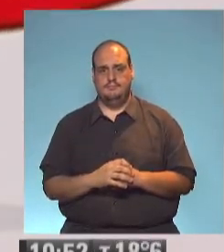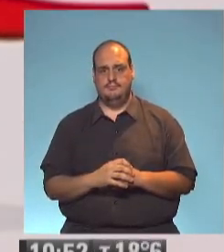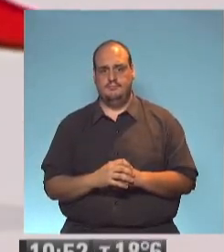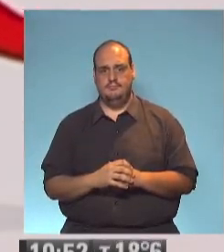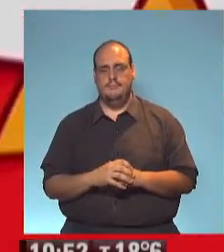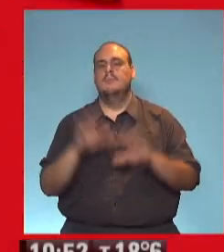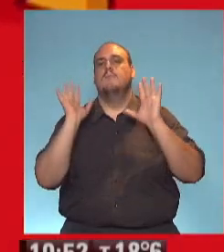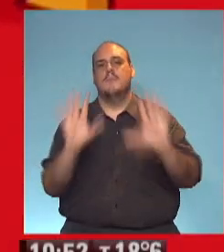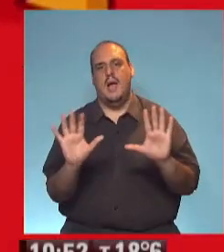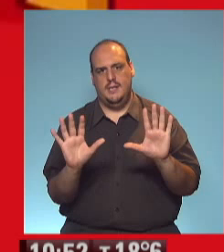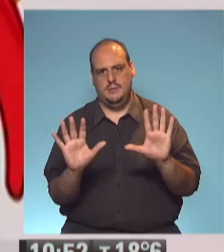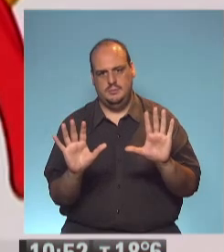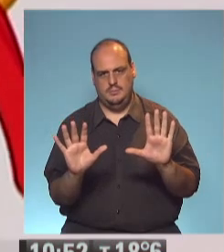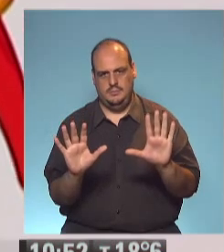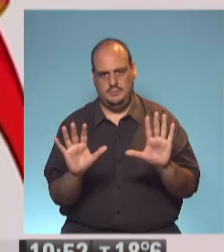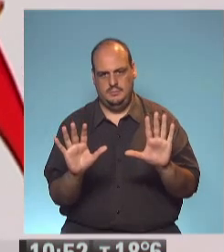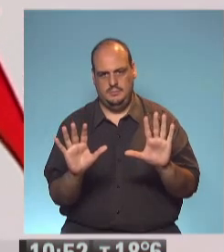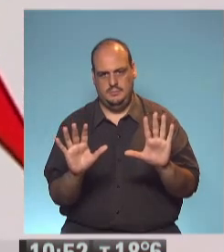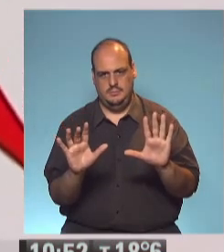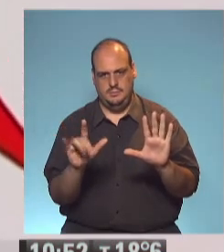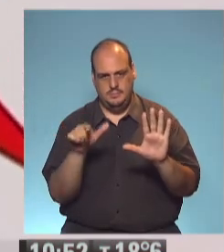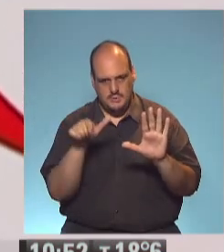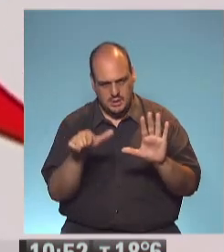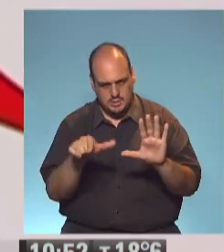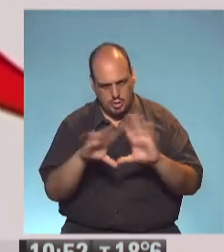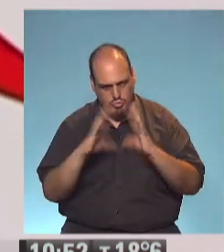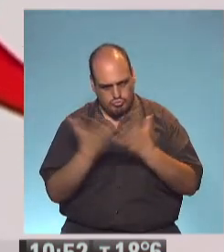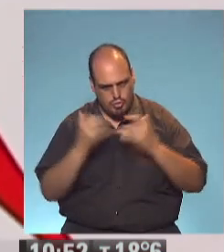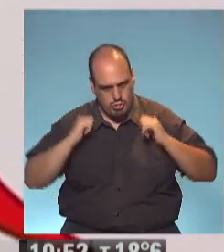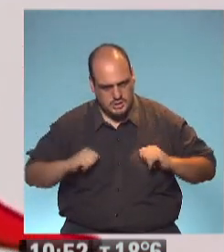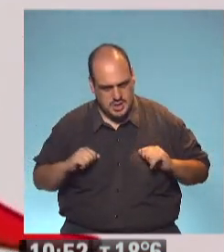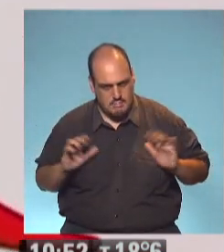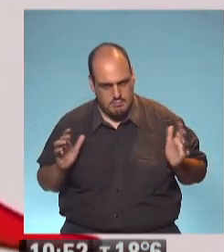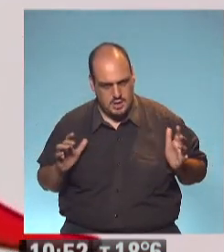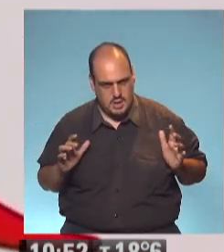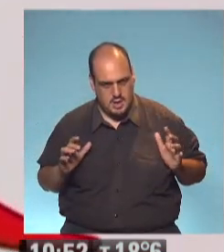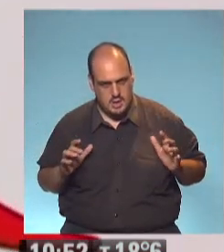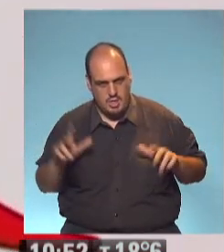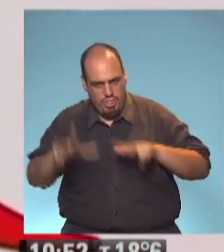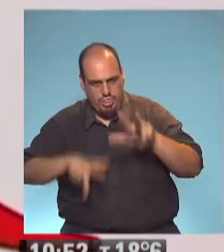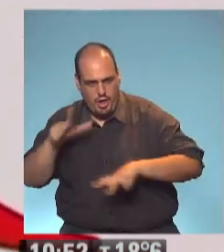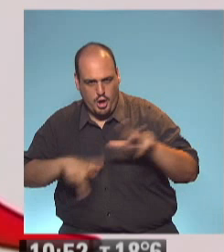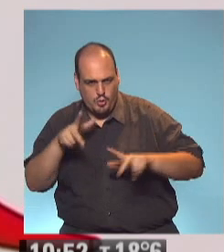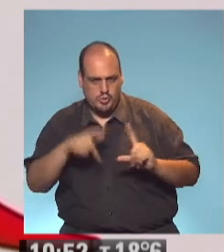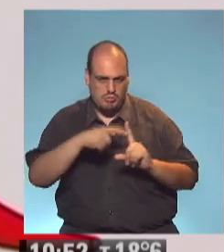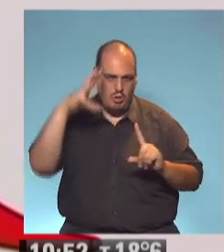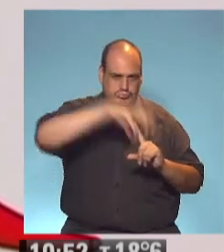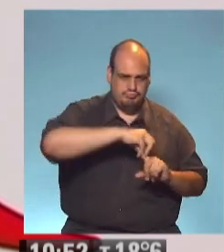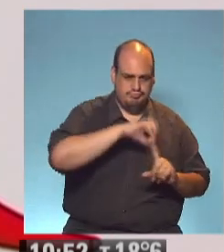¡Un momento! Esto es el asombroso mundo de Samba, donde los carnotauros no comen Atahualpa